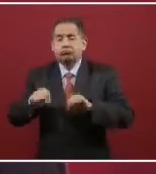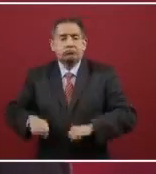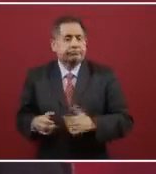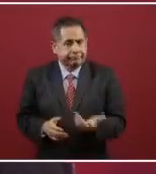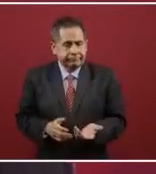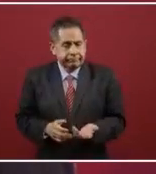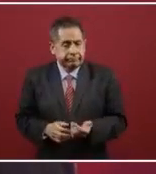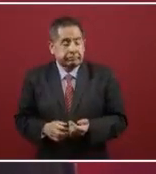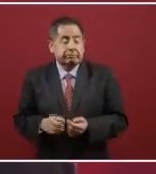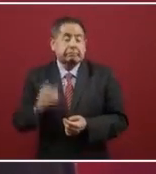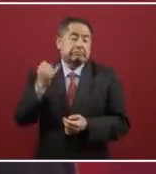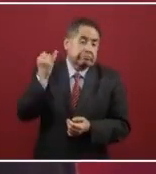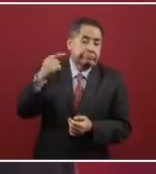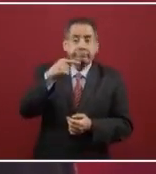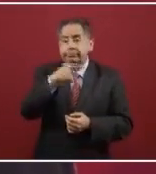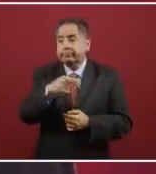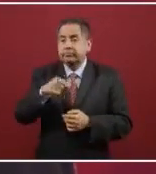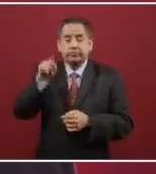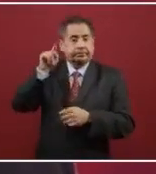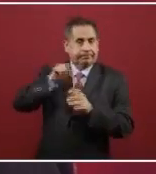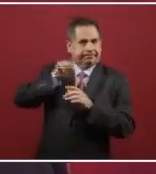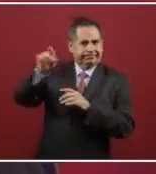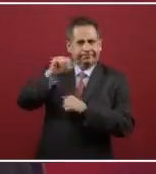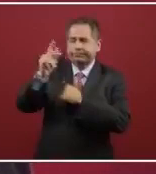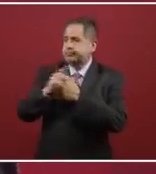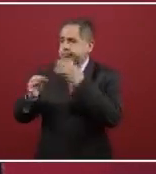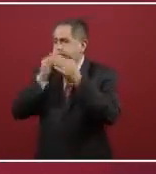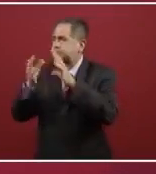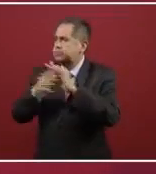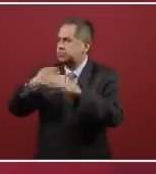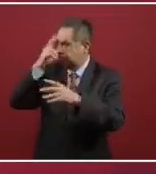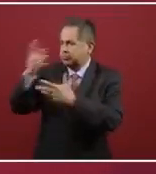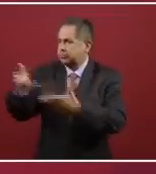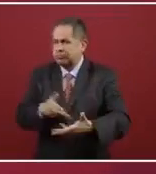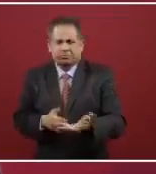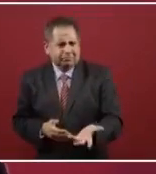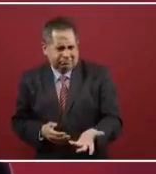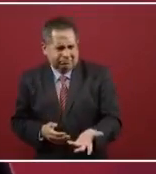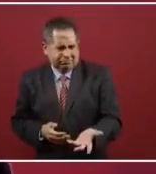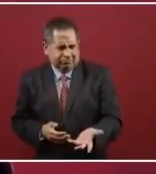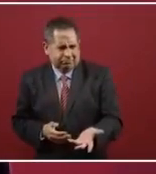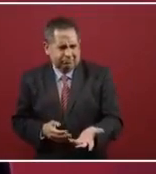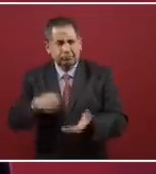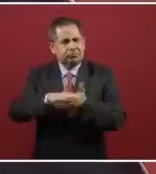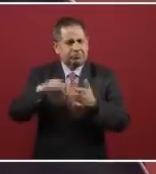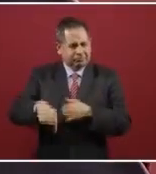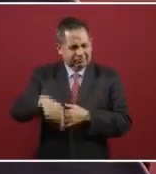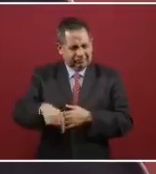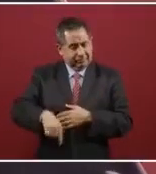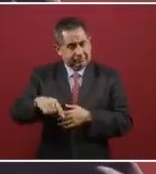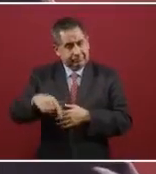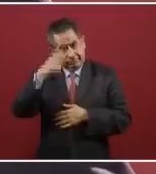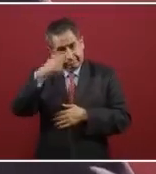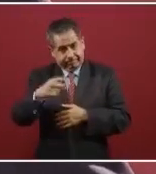Que supuestamente promovían a México. Yo siempre digo, a ver, aquí en la Ciudad de México hay Pro Francia,